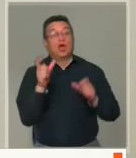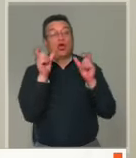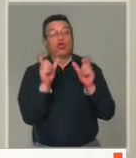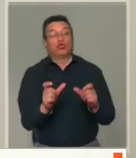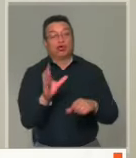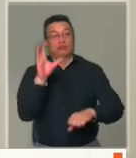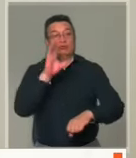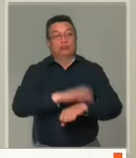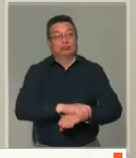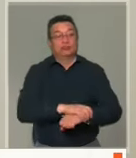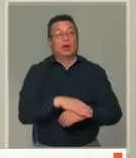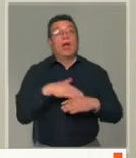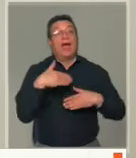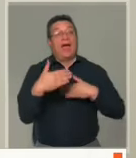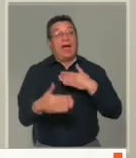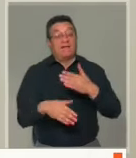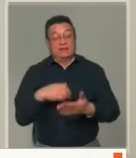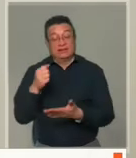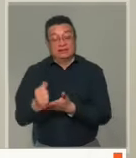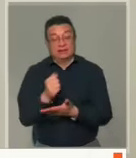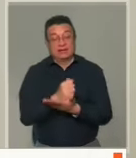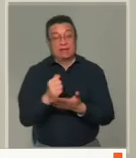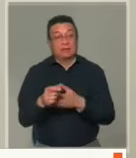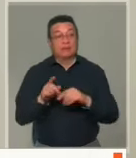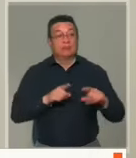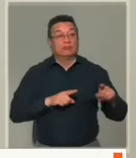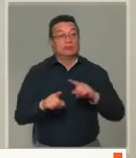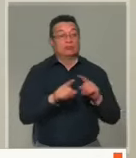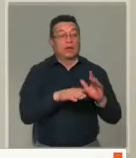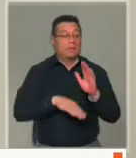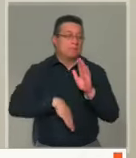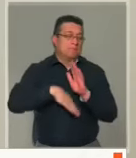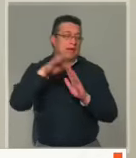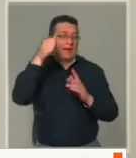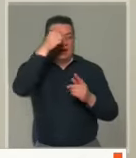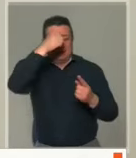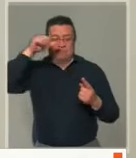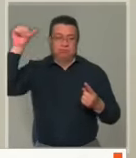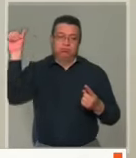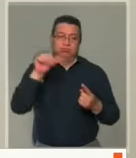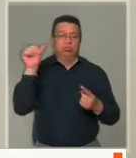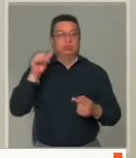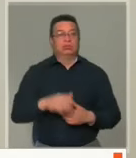detención y de avanzar en los trámites procesales se obtenga la más alta pena probable.